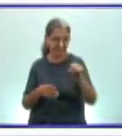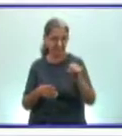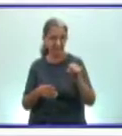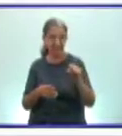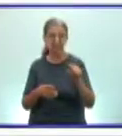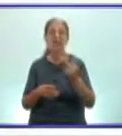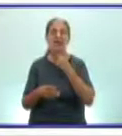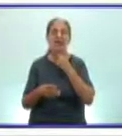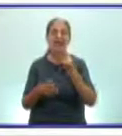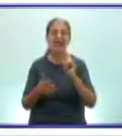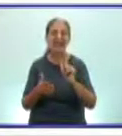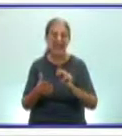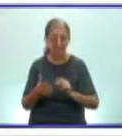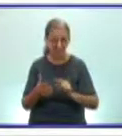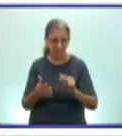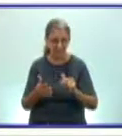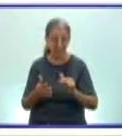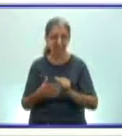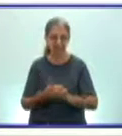aritmética.